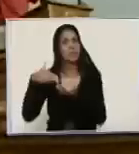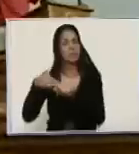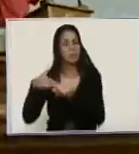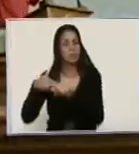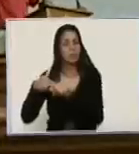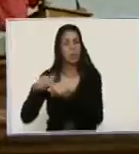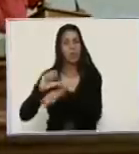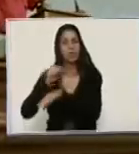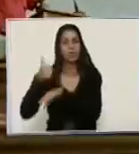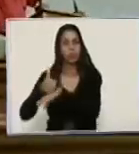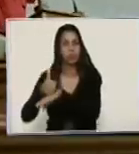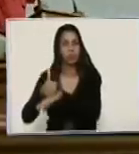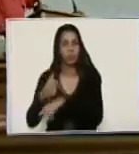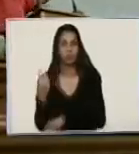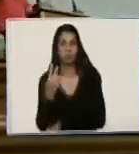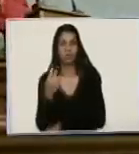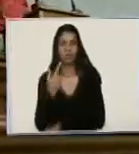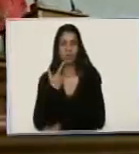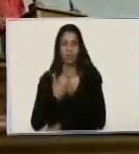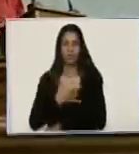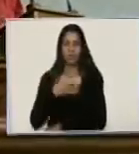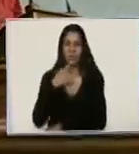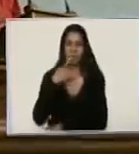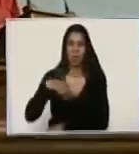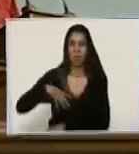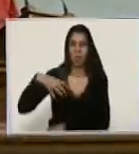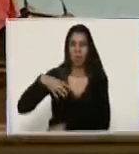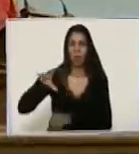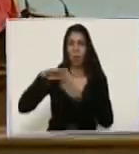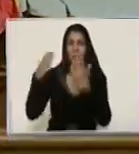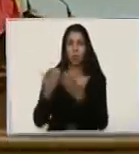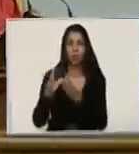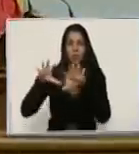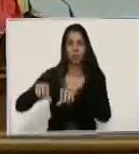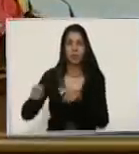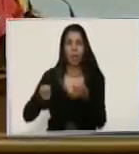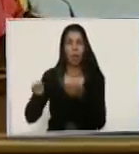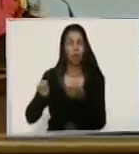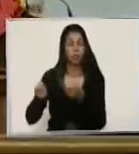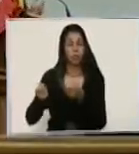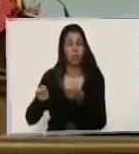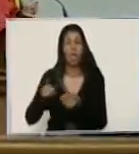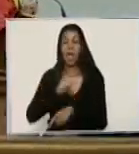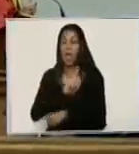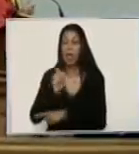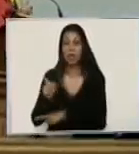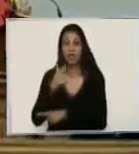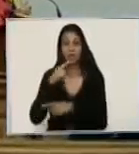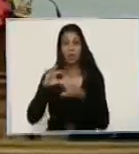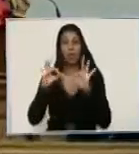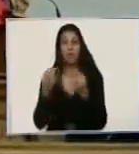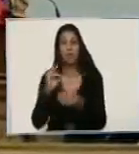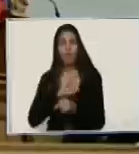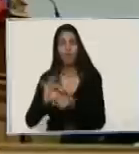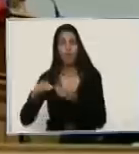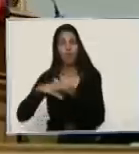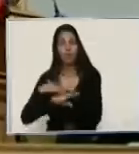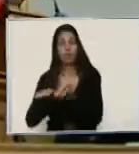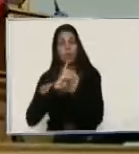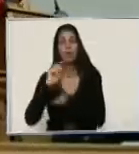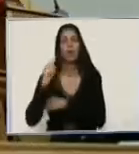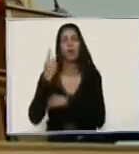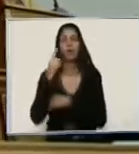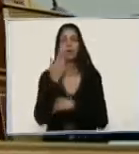directivas. ¿Ah? Es la oligarquía mundial. Son los diferentes fondos de inversión, con uno que concentra